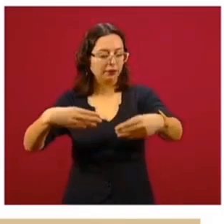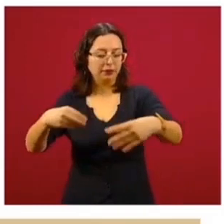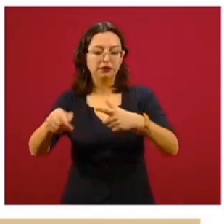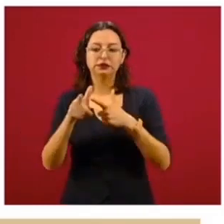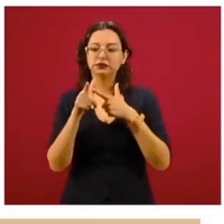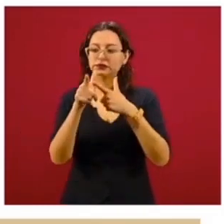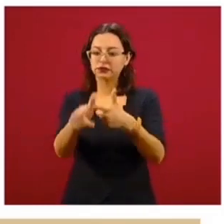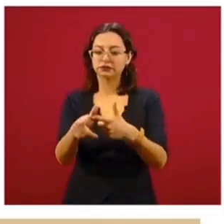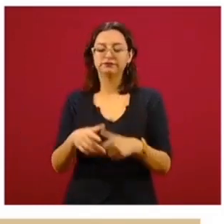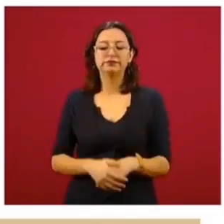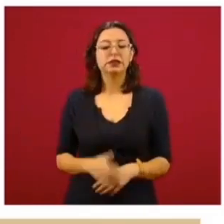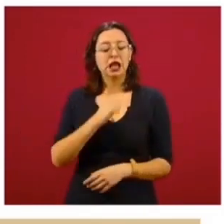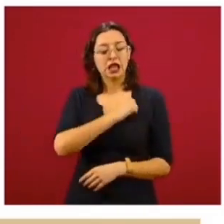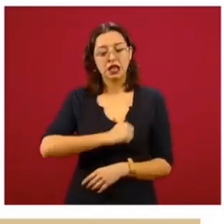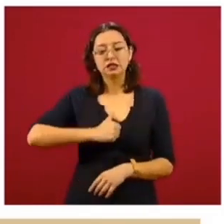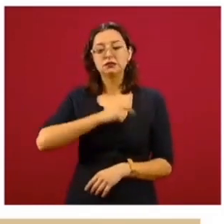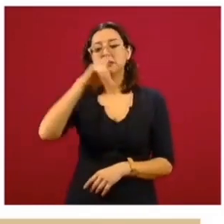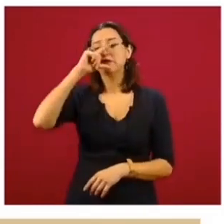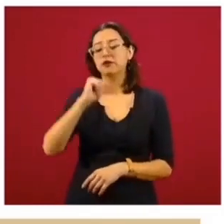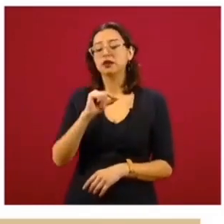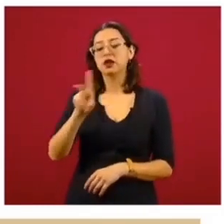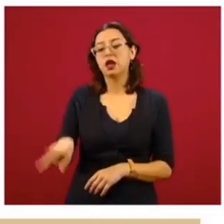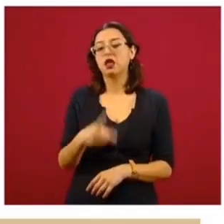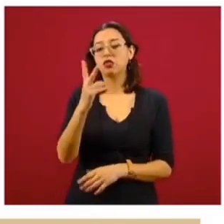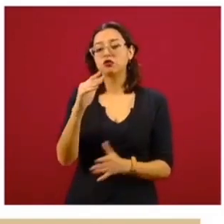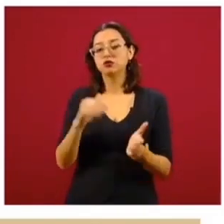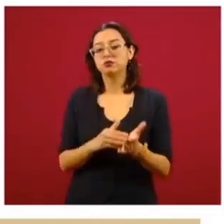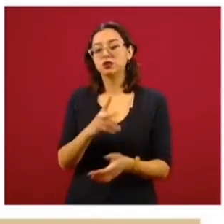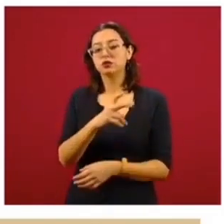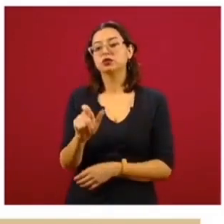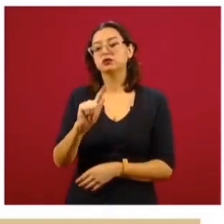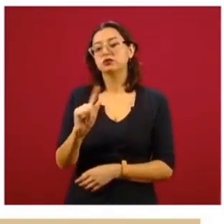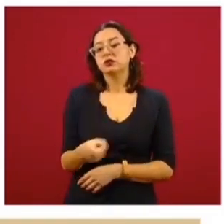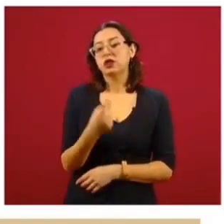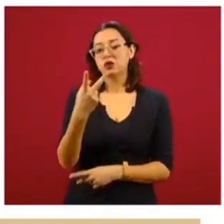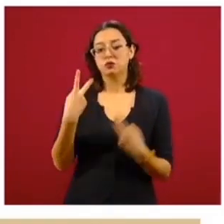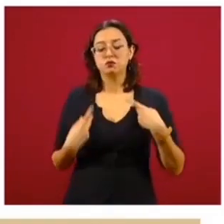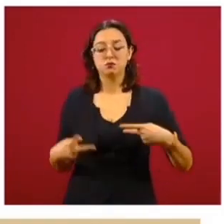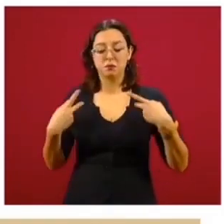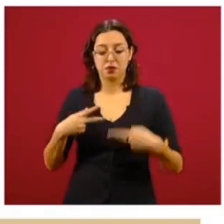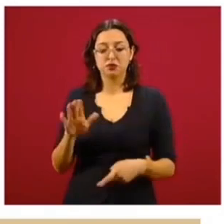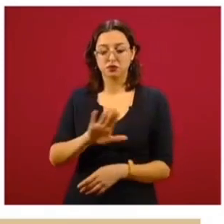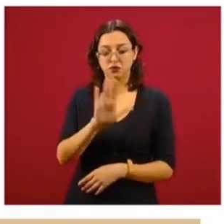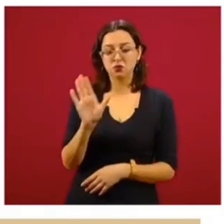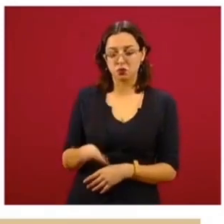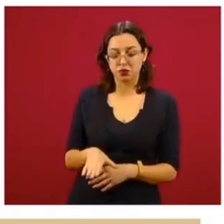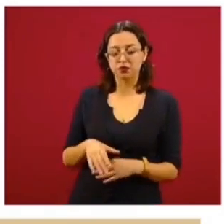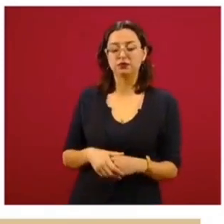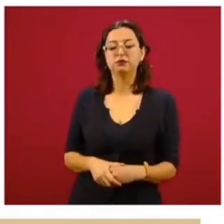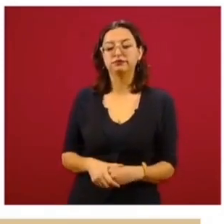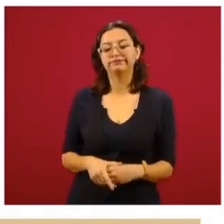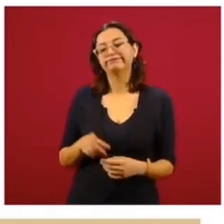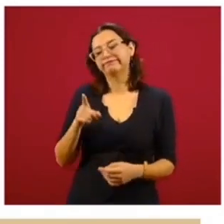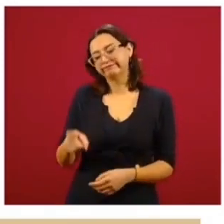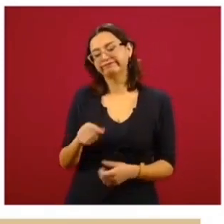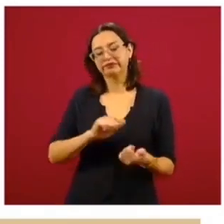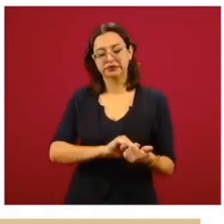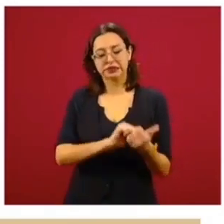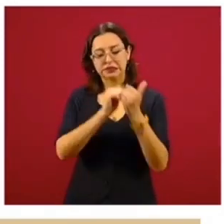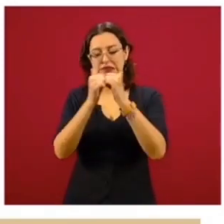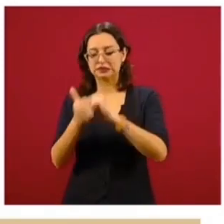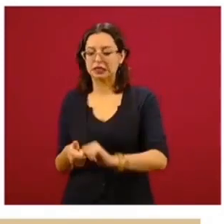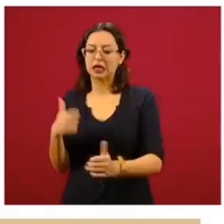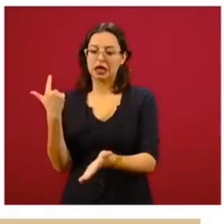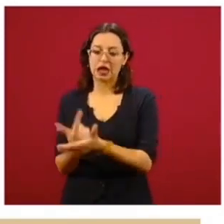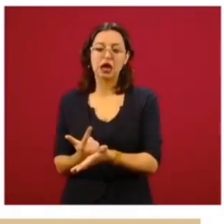desafortunadamente han perdido la vida ya 2.271 personas directamente por presentar las formas graves de